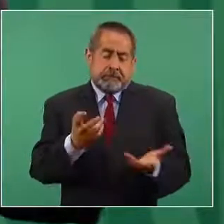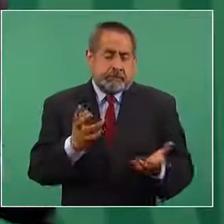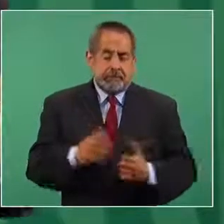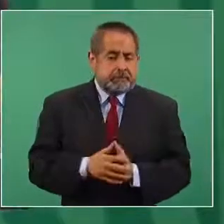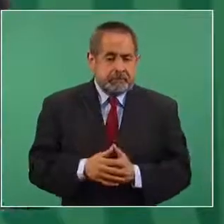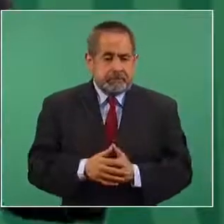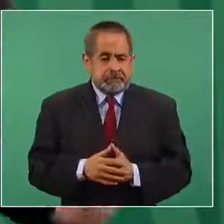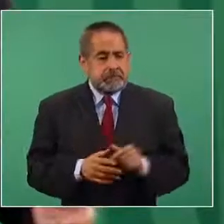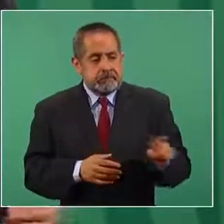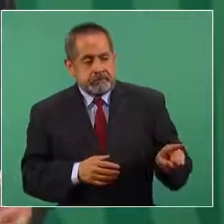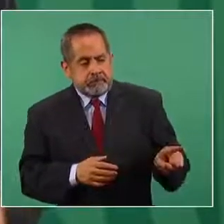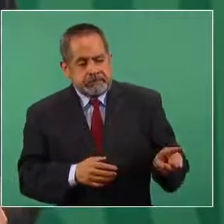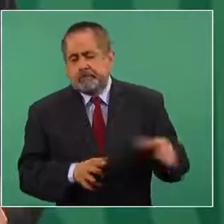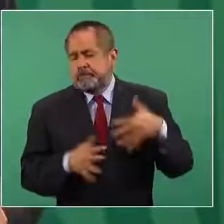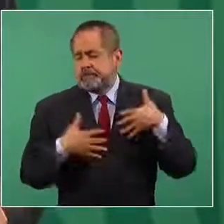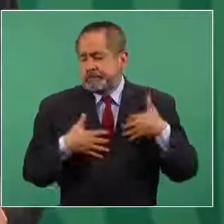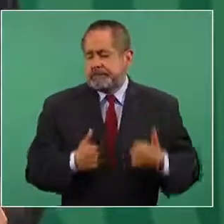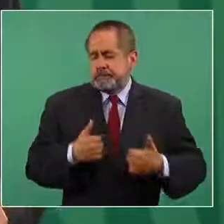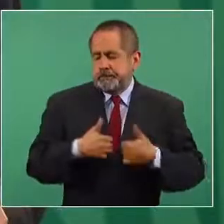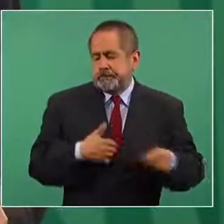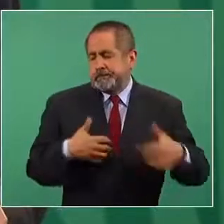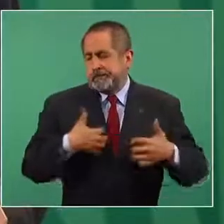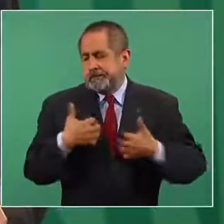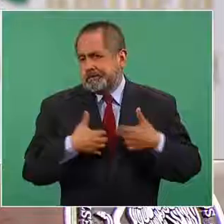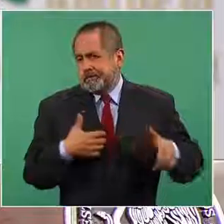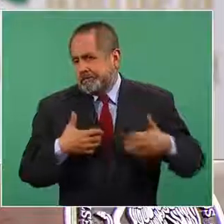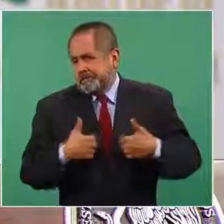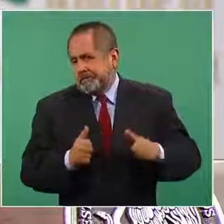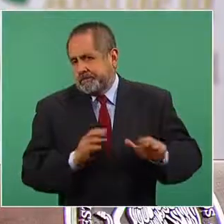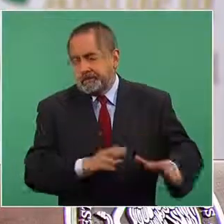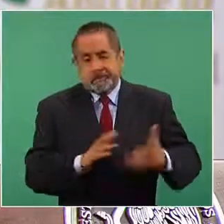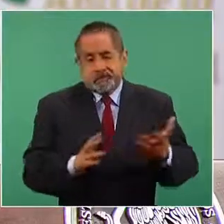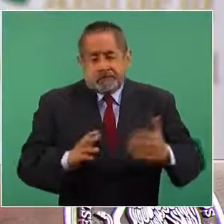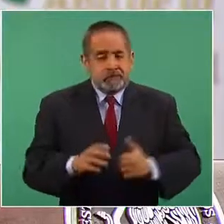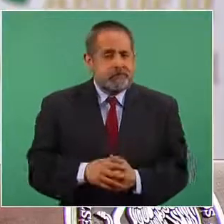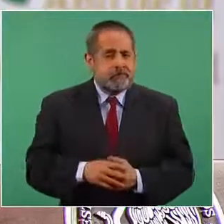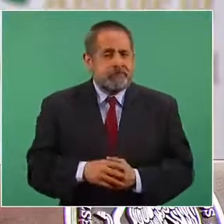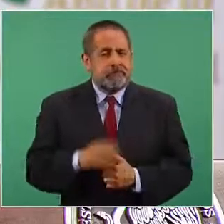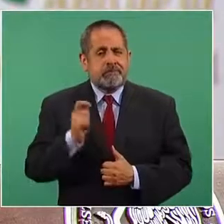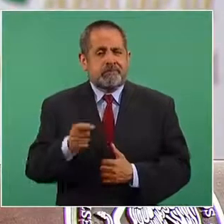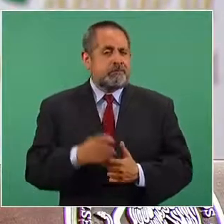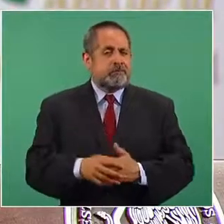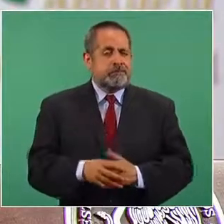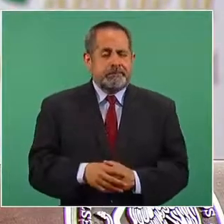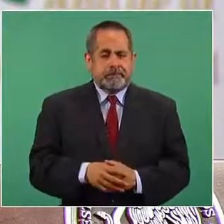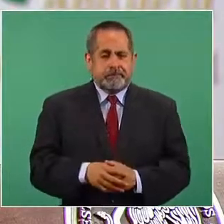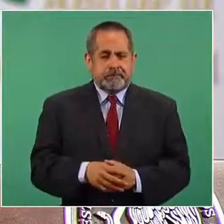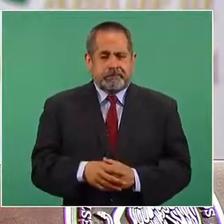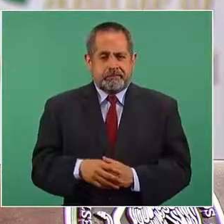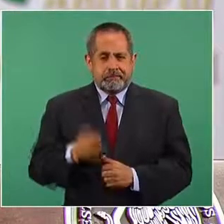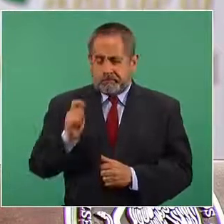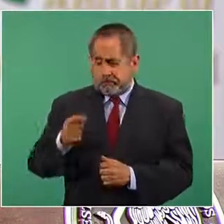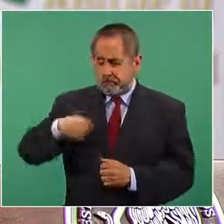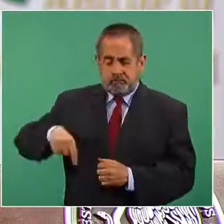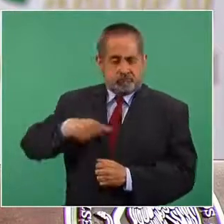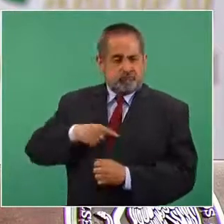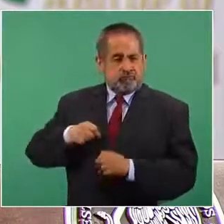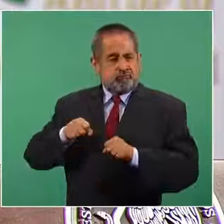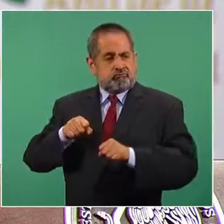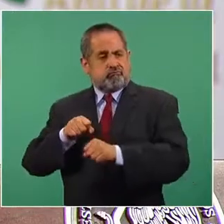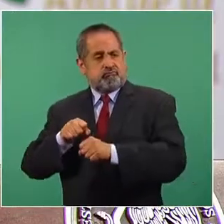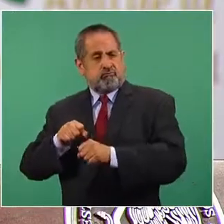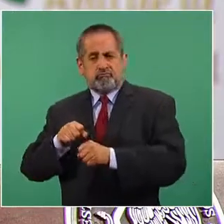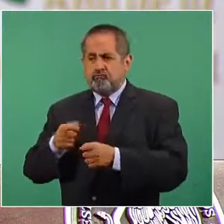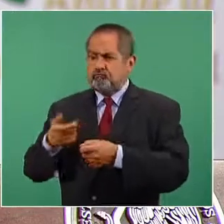que entenderlo. Además, el poder es humildad.